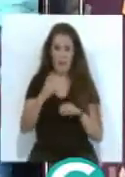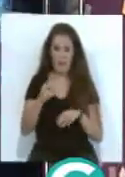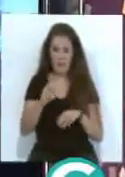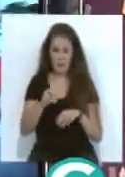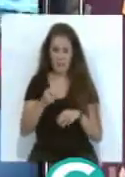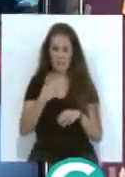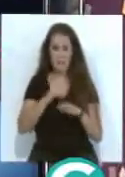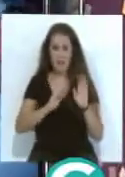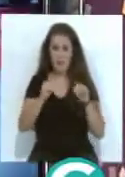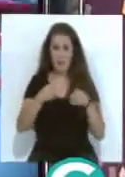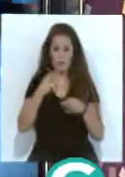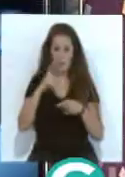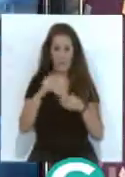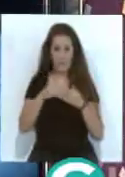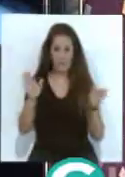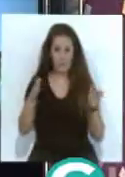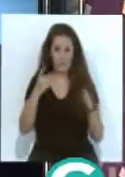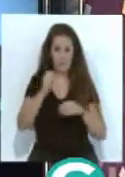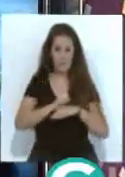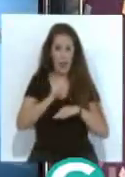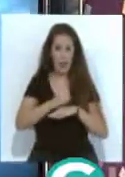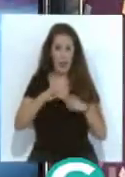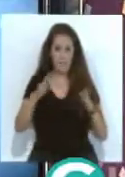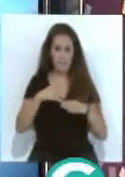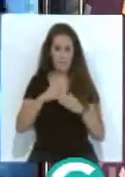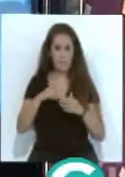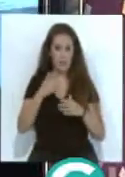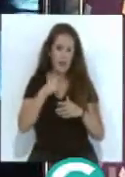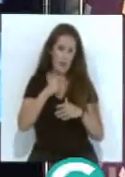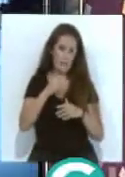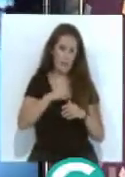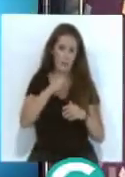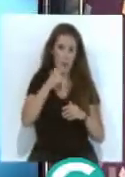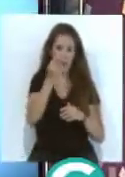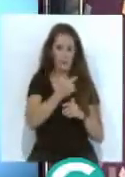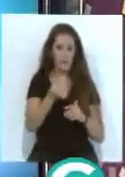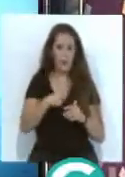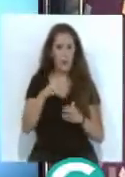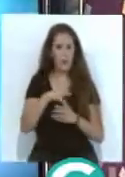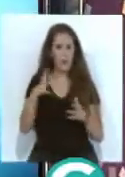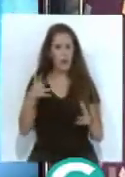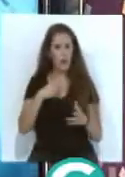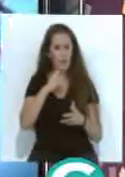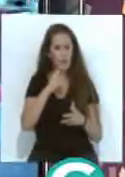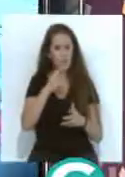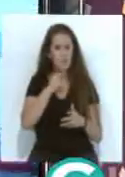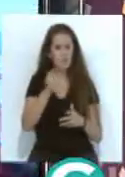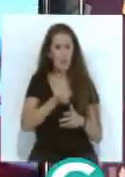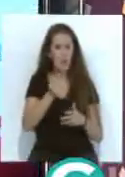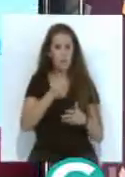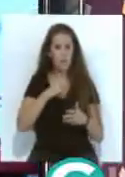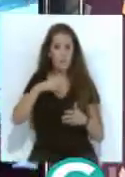para volver a abrir una ventana a la nostalgia por la figura del gran, del enorme